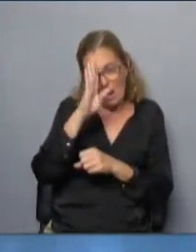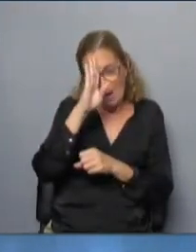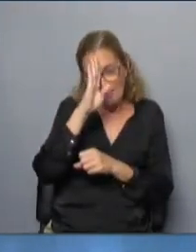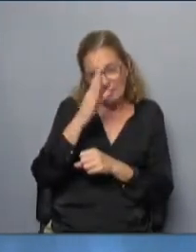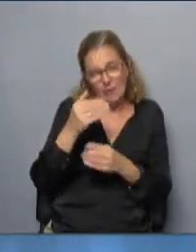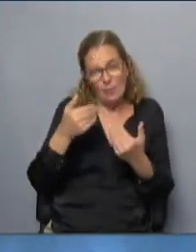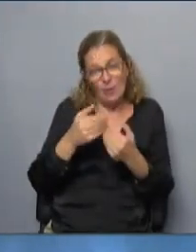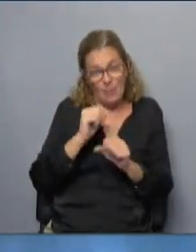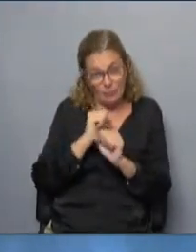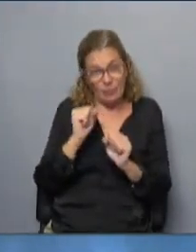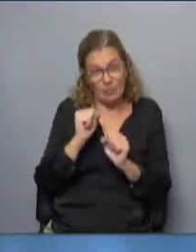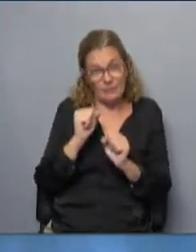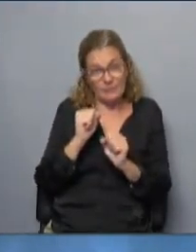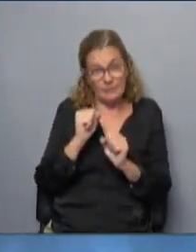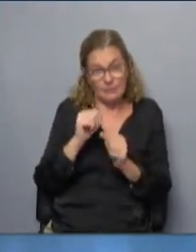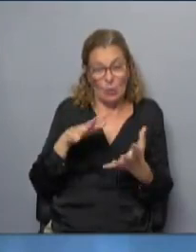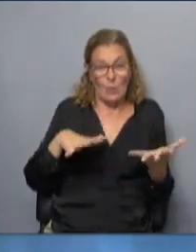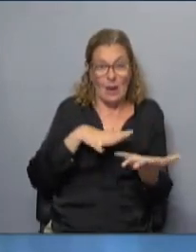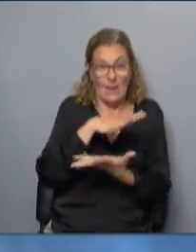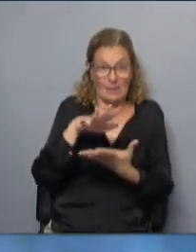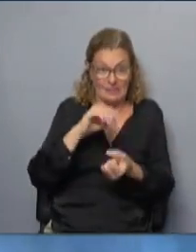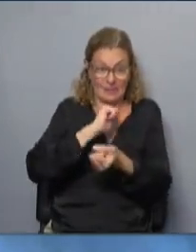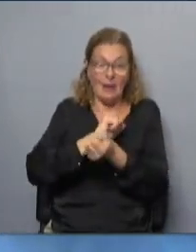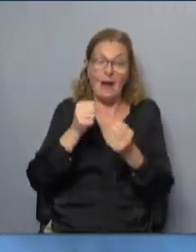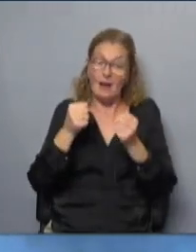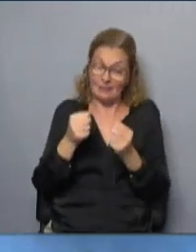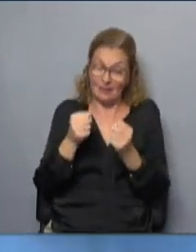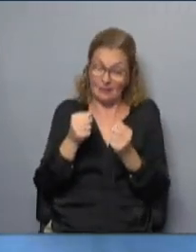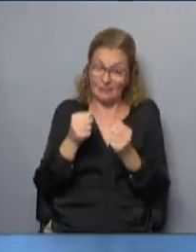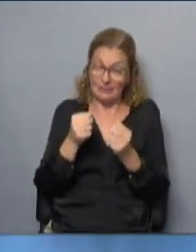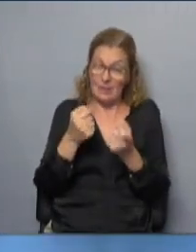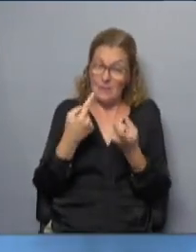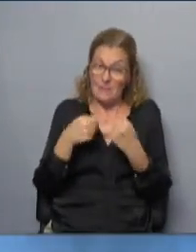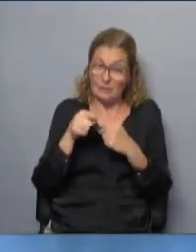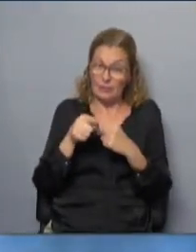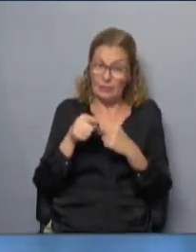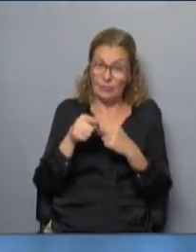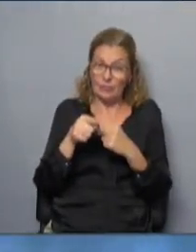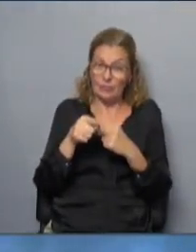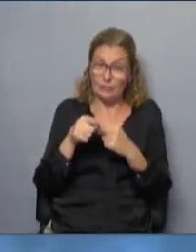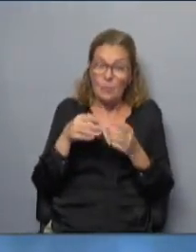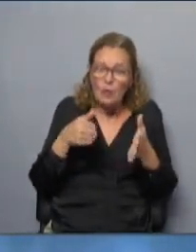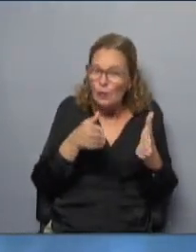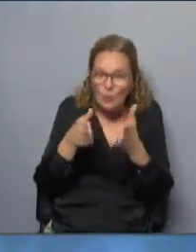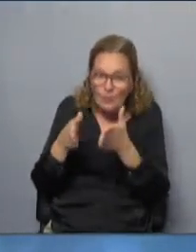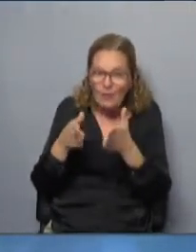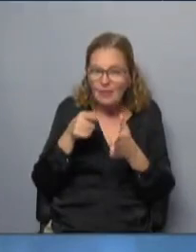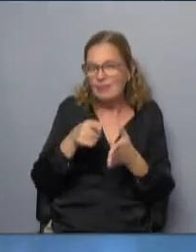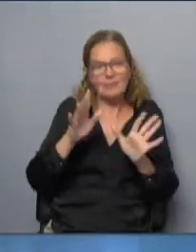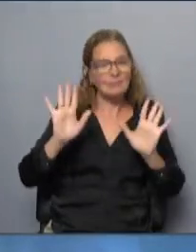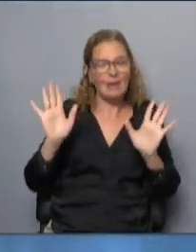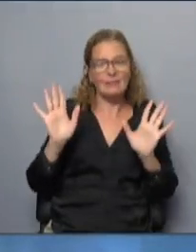es posible en un ambiente de carcelaria pero es la jugada el rumbo es ese